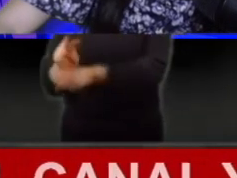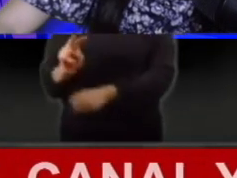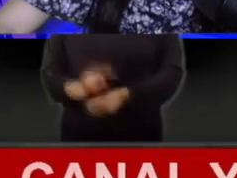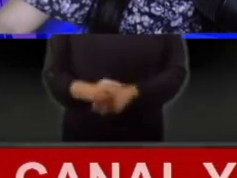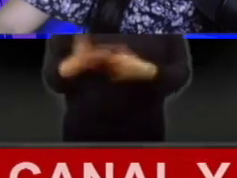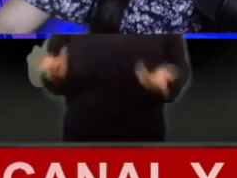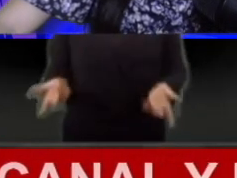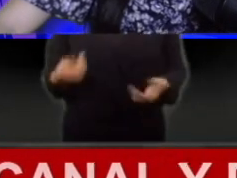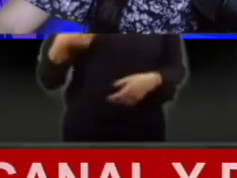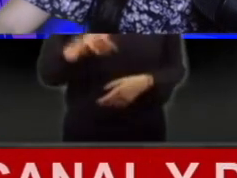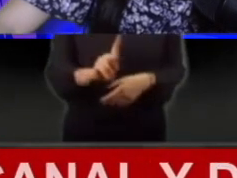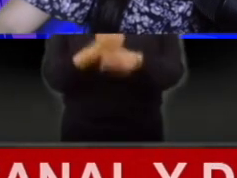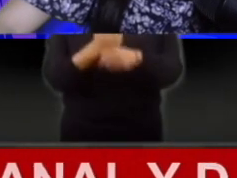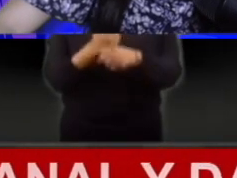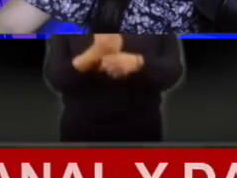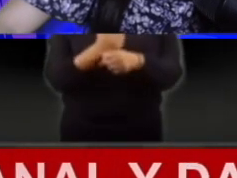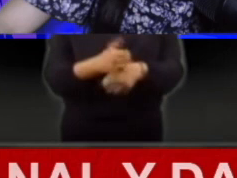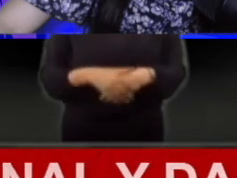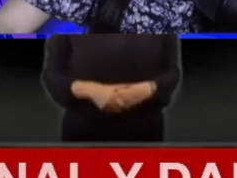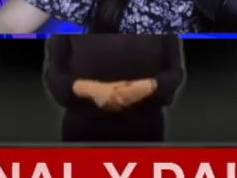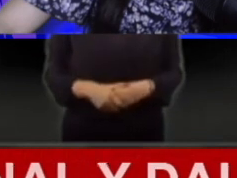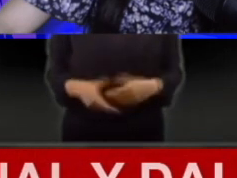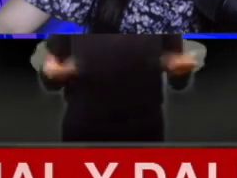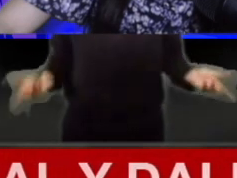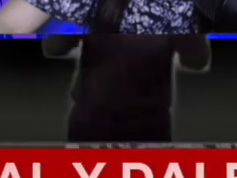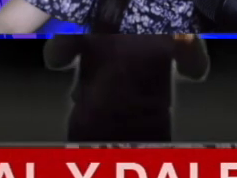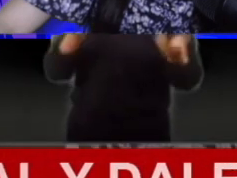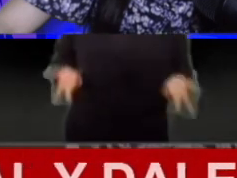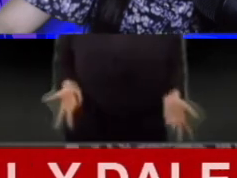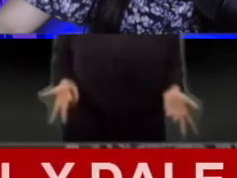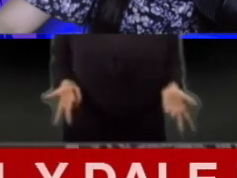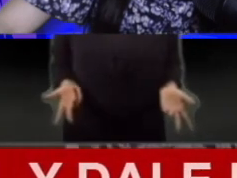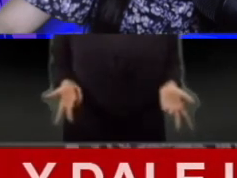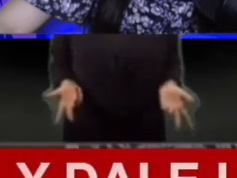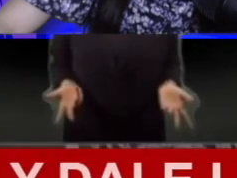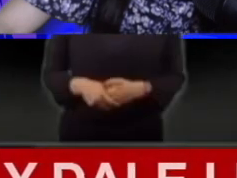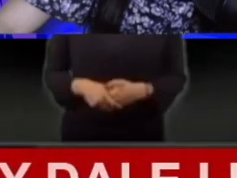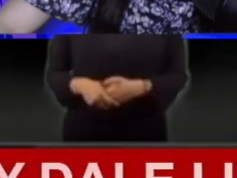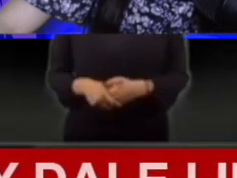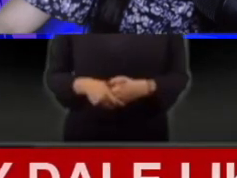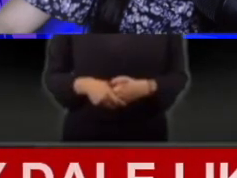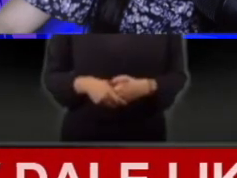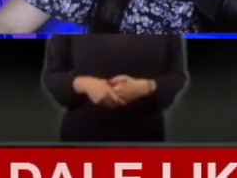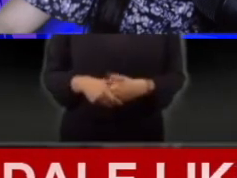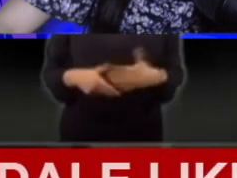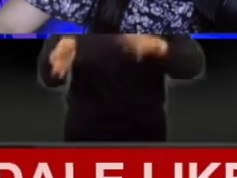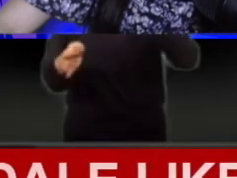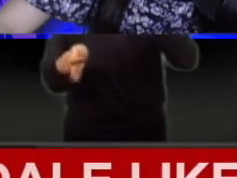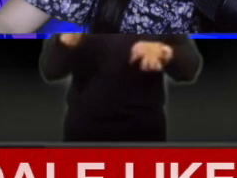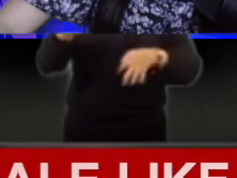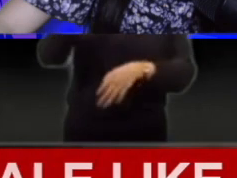Pero yo he padecido de los de arriba. Nos robaron la presidencia, se prestaron al fraude, no veían